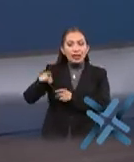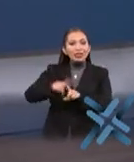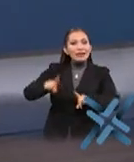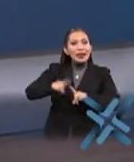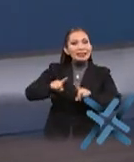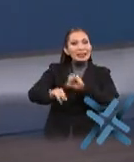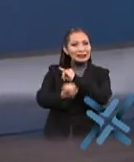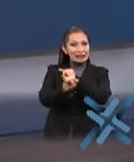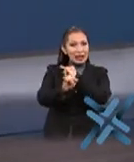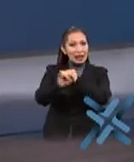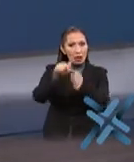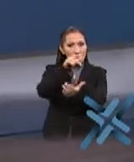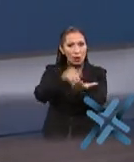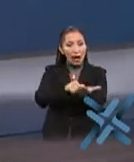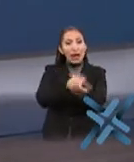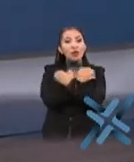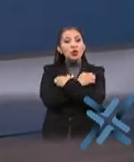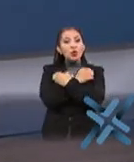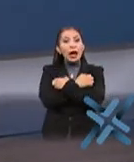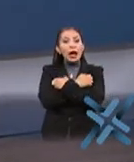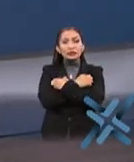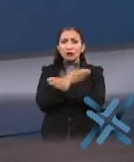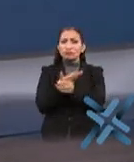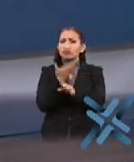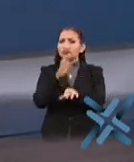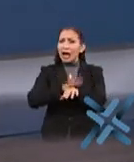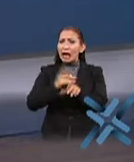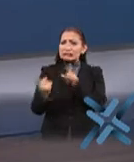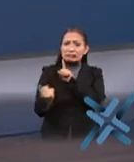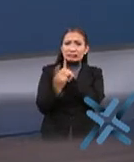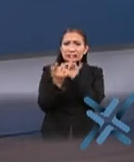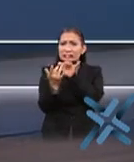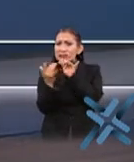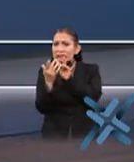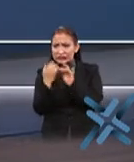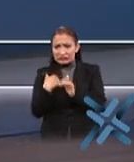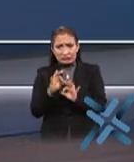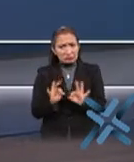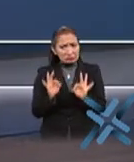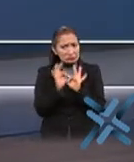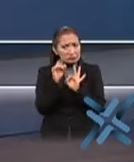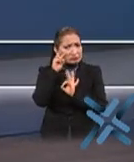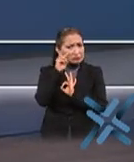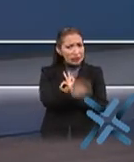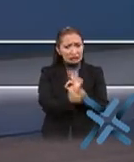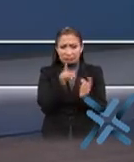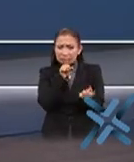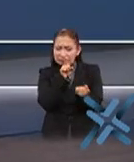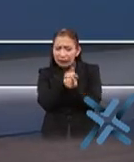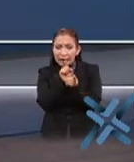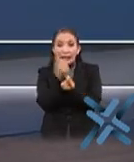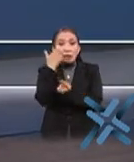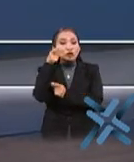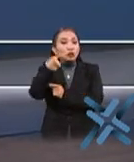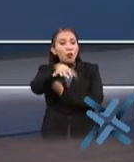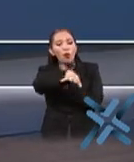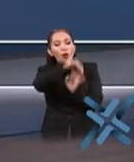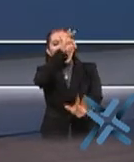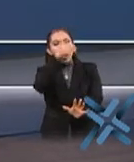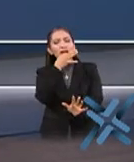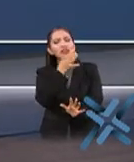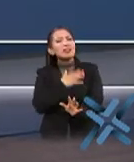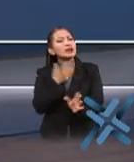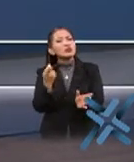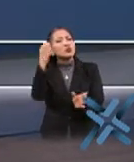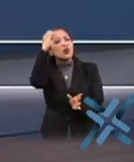distintas redes sociales. La educación está mucho más cerca de ti, de lo que crees, mucho más cerca de lo que crees, y queremos que la encuentres y nos comentes